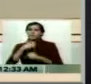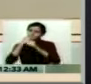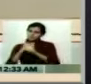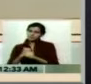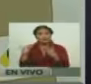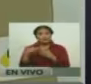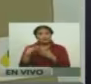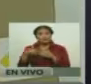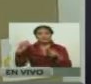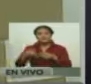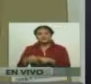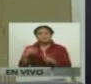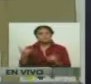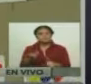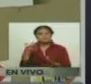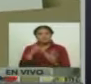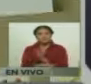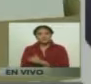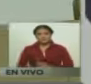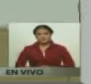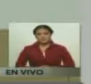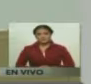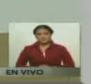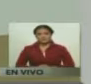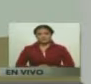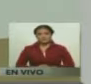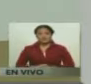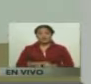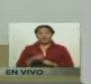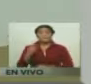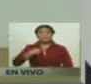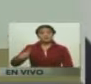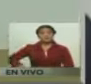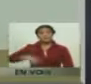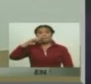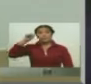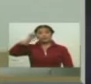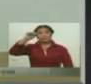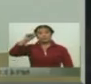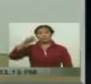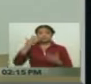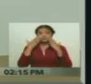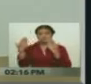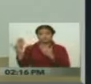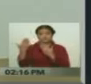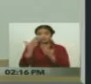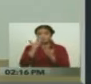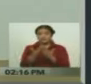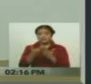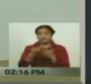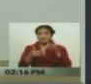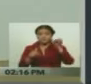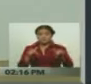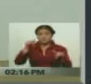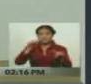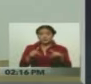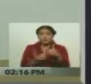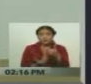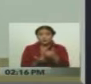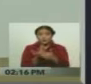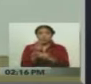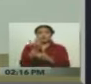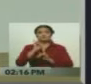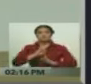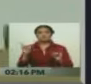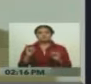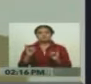poco absurdo el ni siquiera apuntar una sospecha. ¿Sería deseable? Si me pregunta, sí.